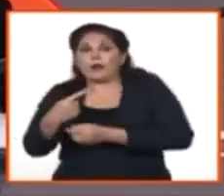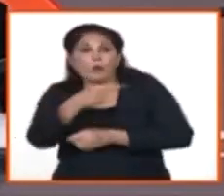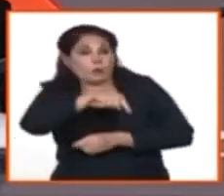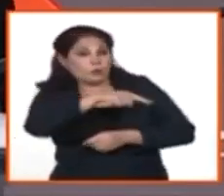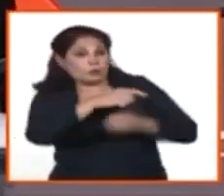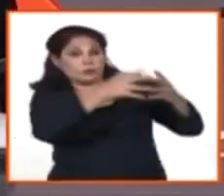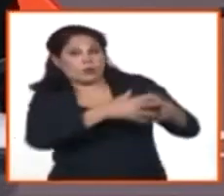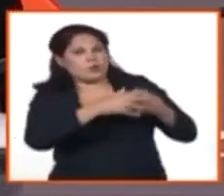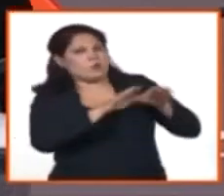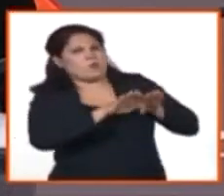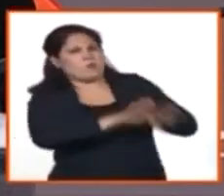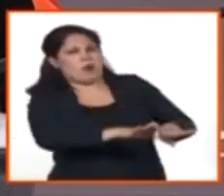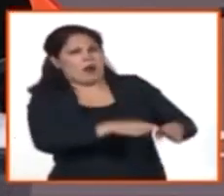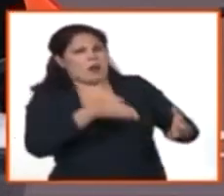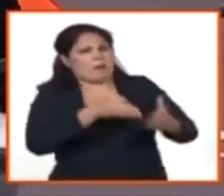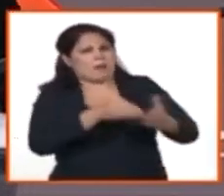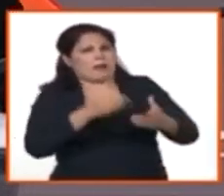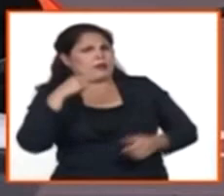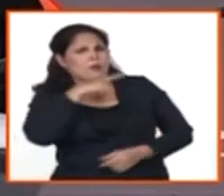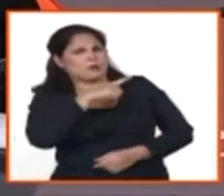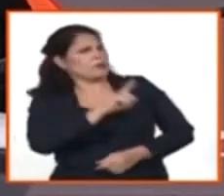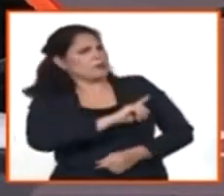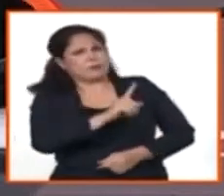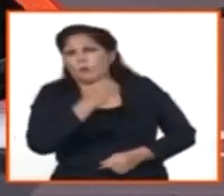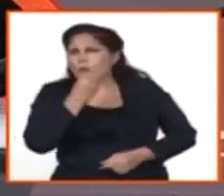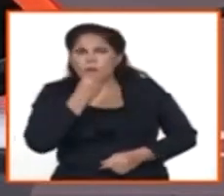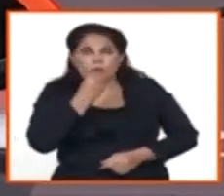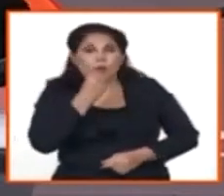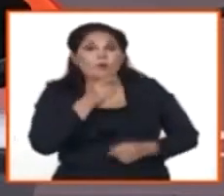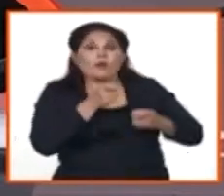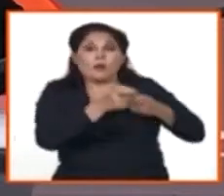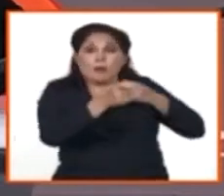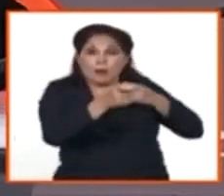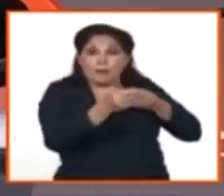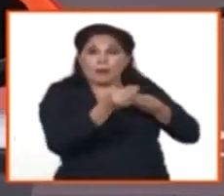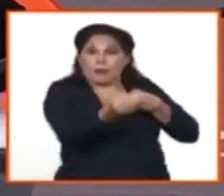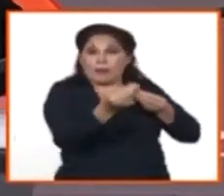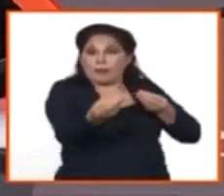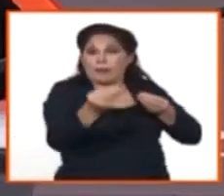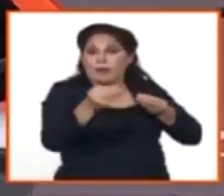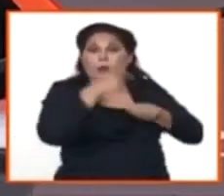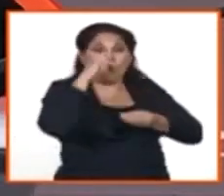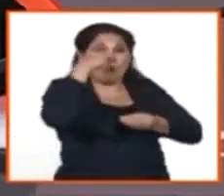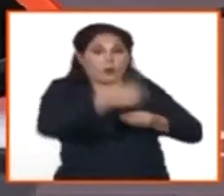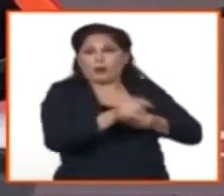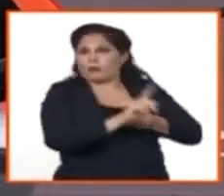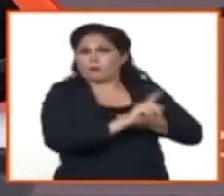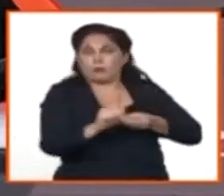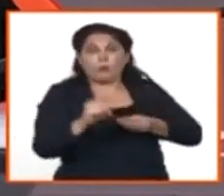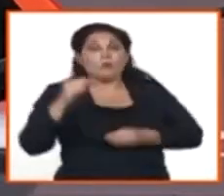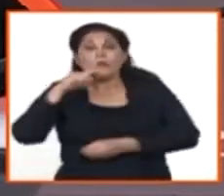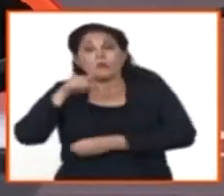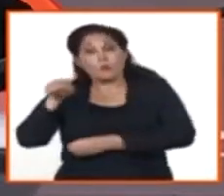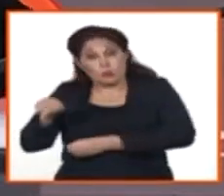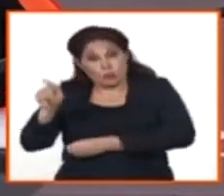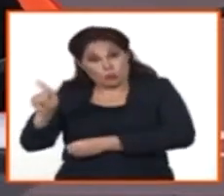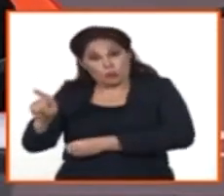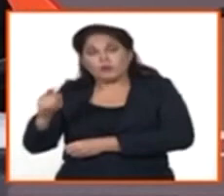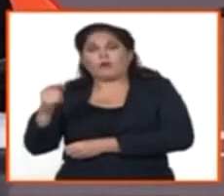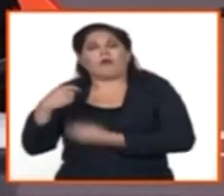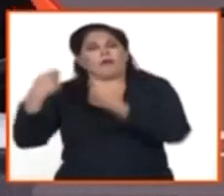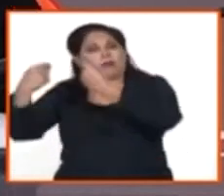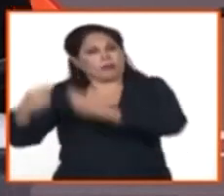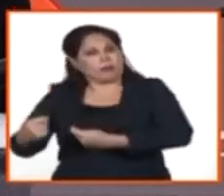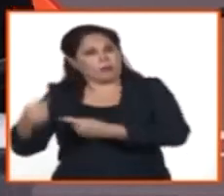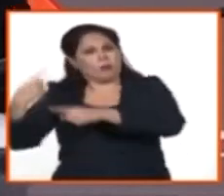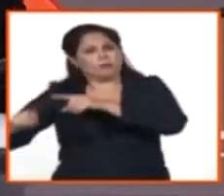sus relaciones con Rusia y dejar de suministrar armas a Ucrania, a la vez que Rusia adoptó pues duras decisiones